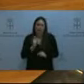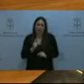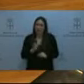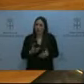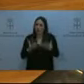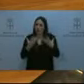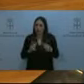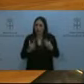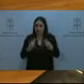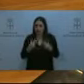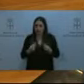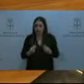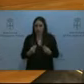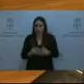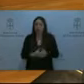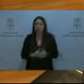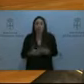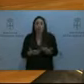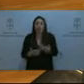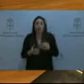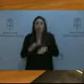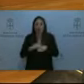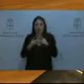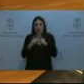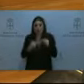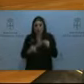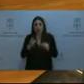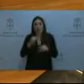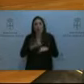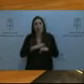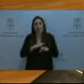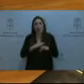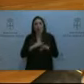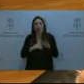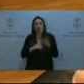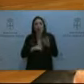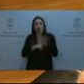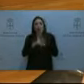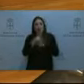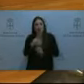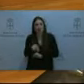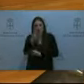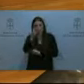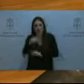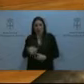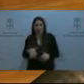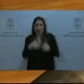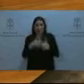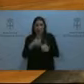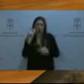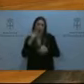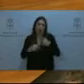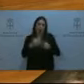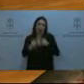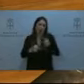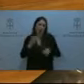problemas. Así que las consecuencias para Asturias y para el desarrollo de sus puertos y de sus industrias, a mi juicio, son malas,